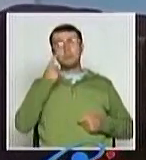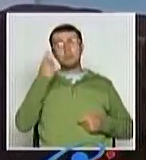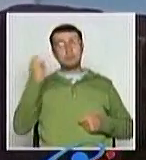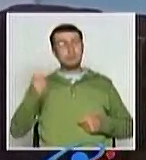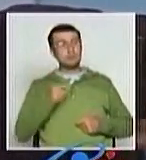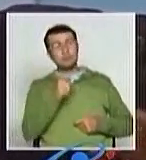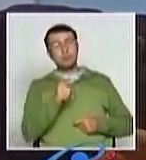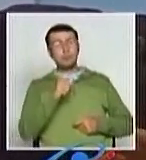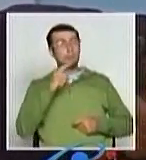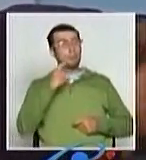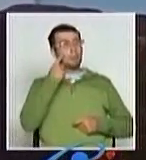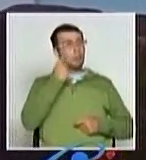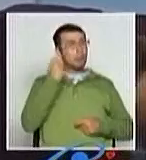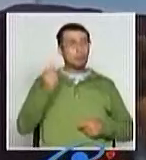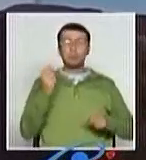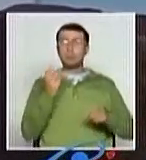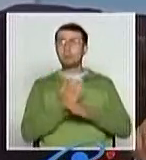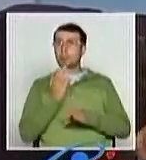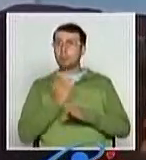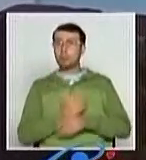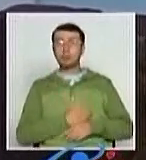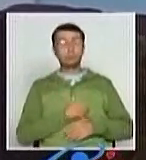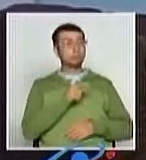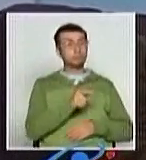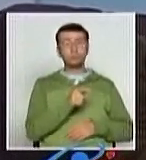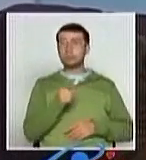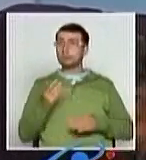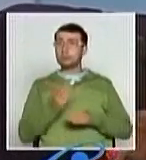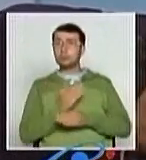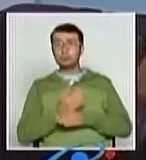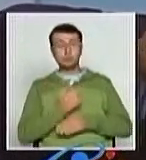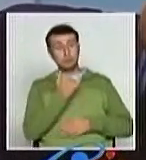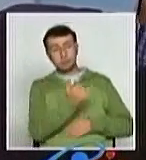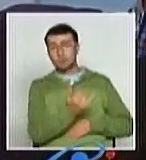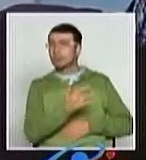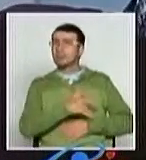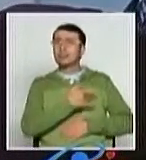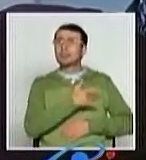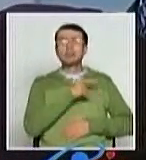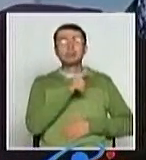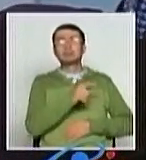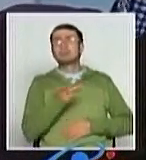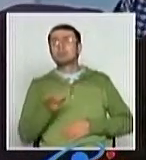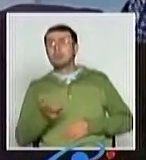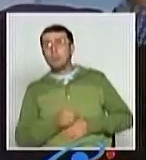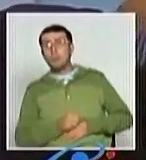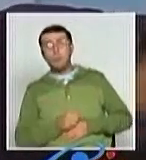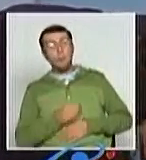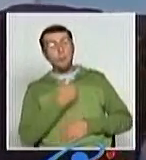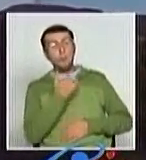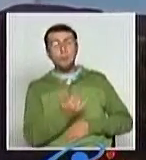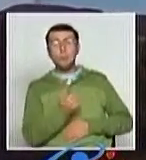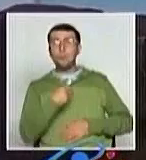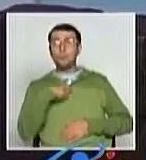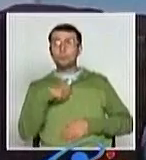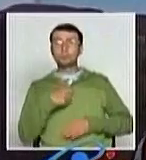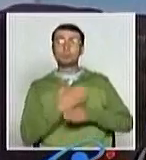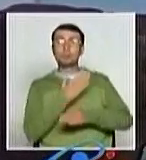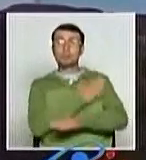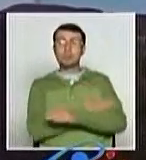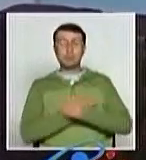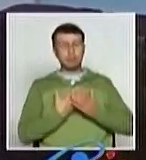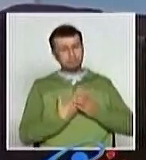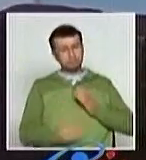mundo reproductivo el problema El problema no era ahí estn buscando era el síntoma problema de ella era en el mundo psíquico que haa tenido un aborto y nadie la había